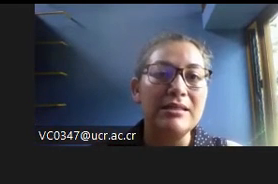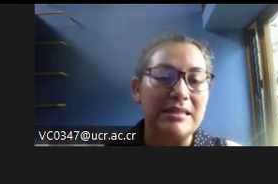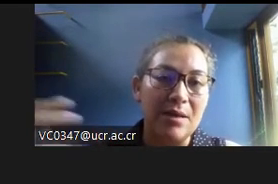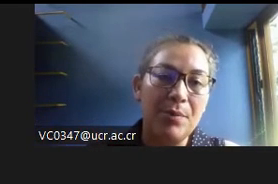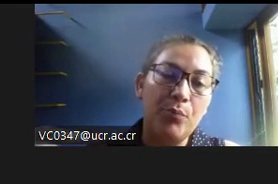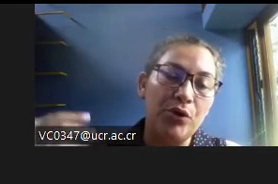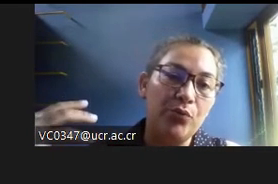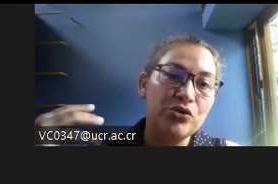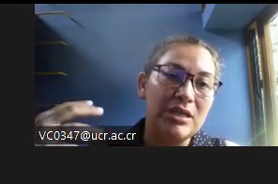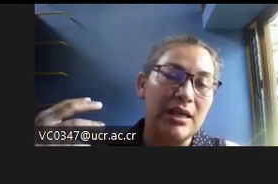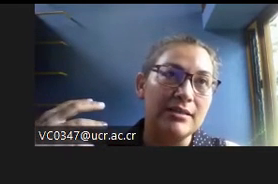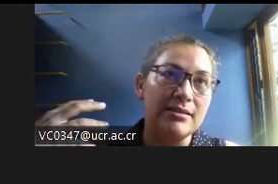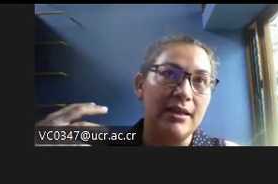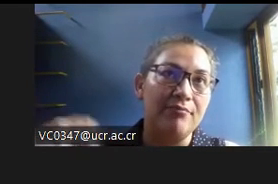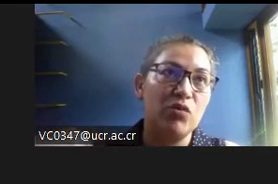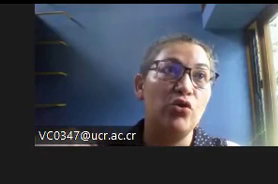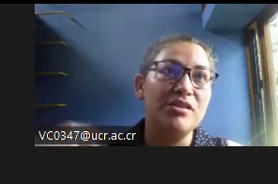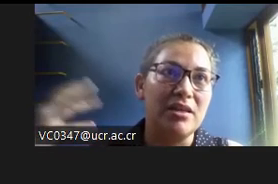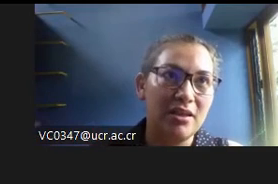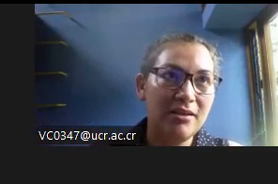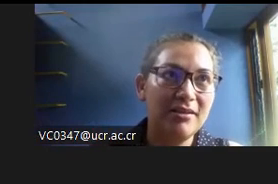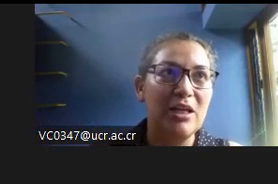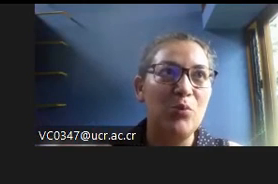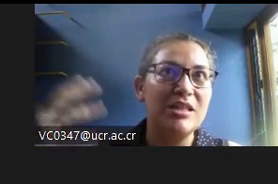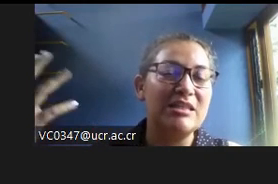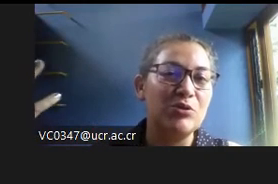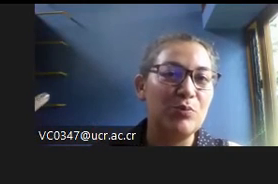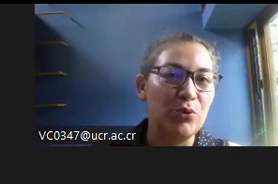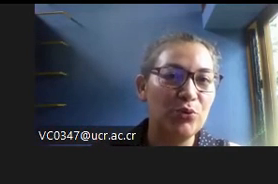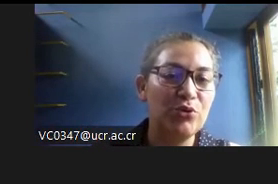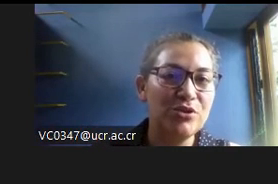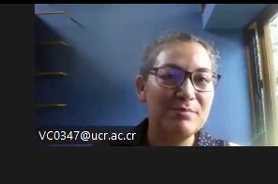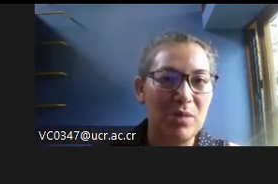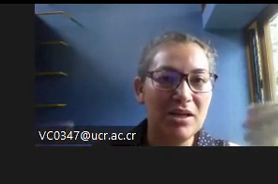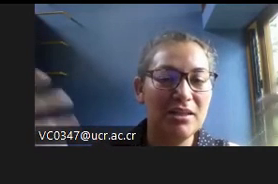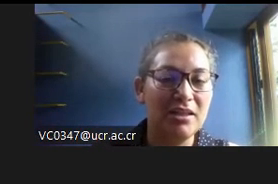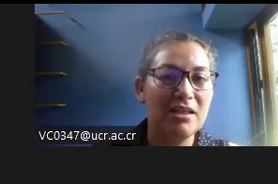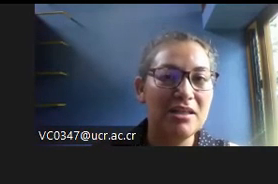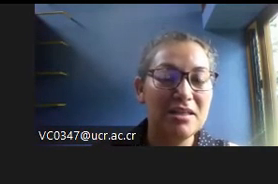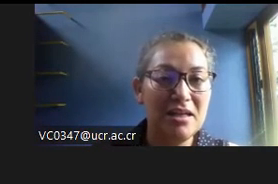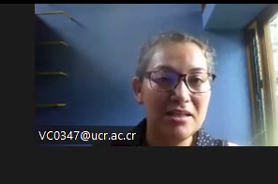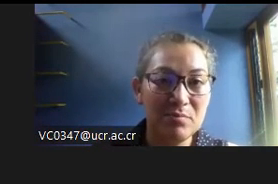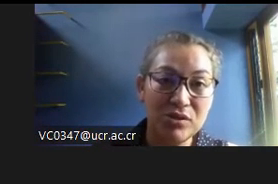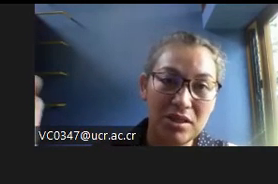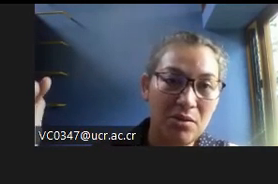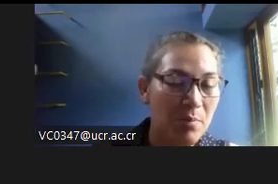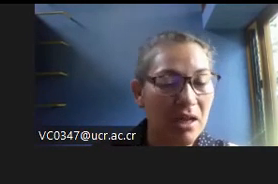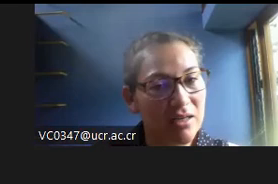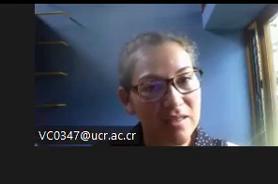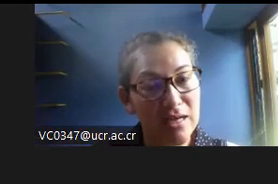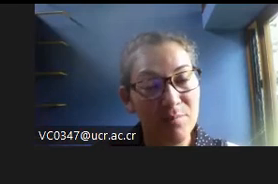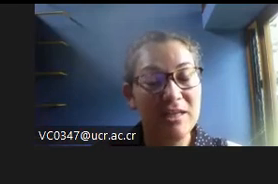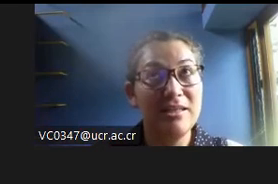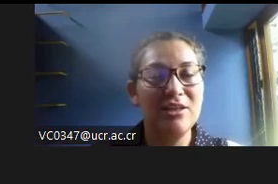¿verdad? Siempre podemos conseguir que nuestros productos vayan a tener críticas positivas,